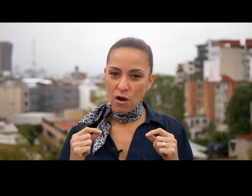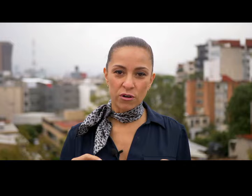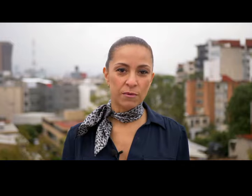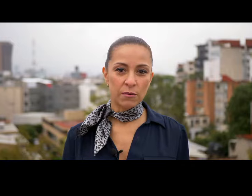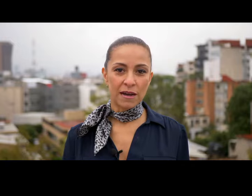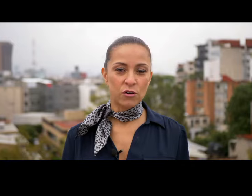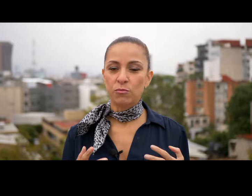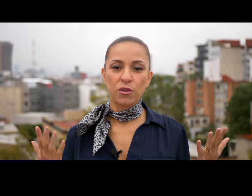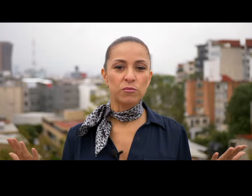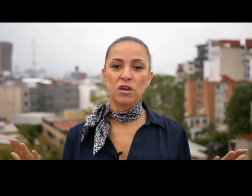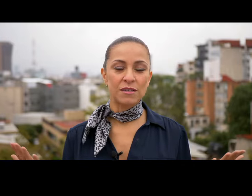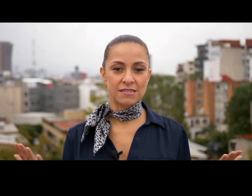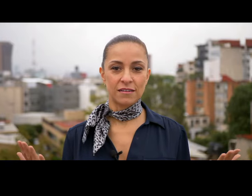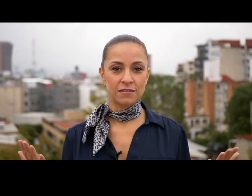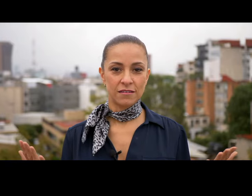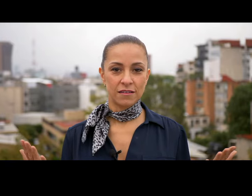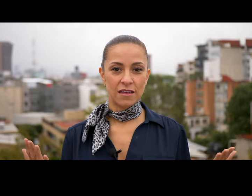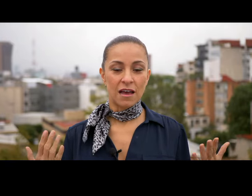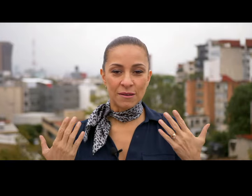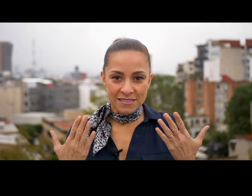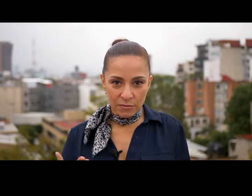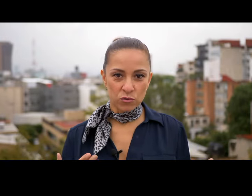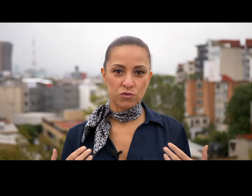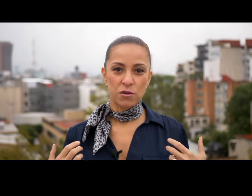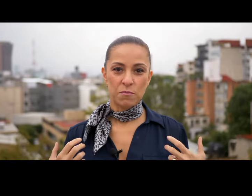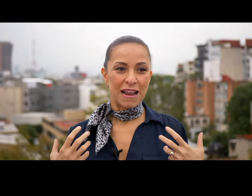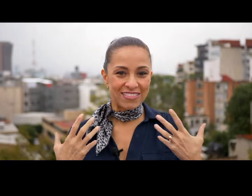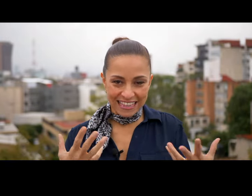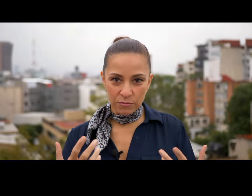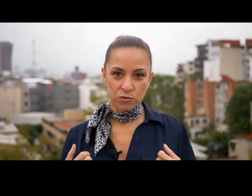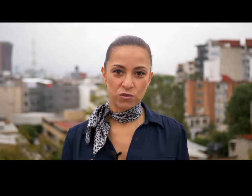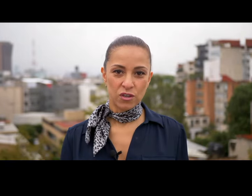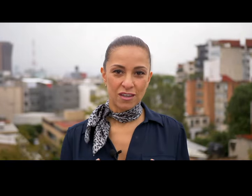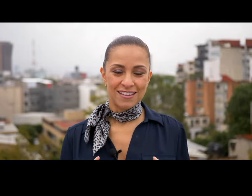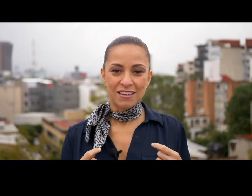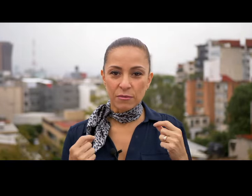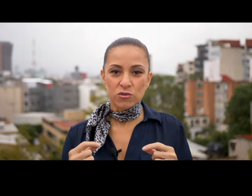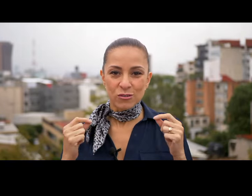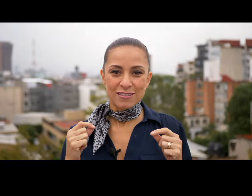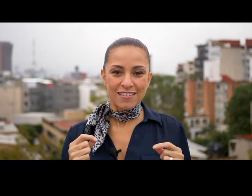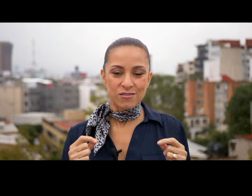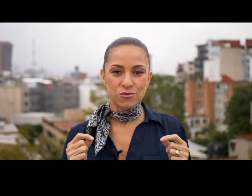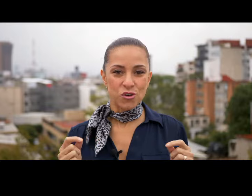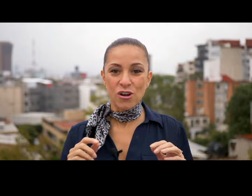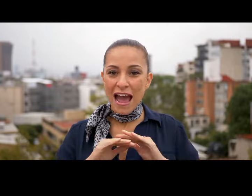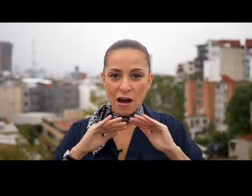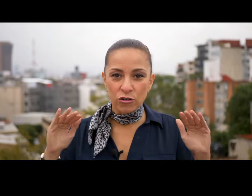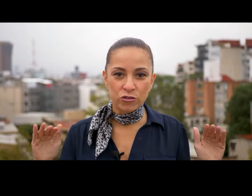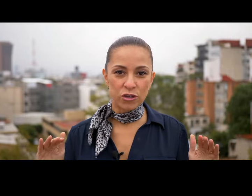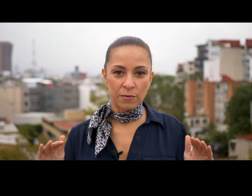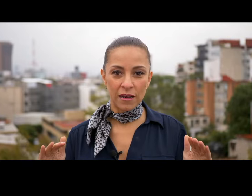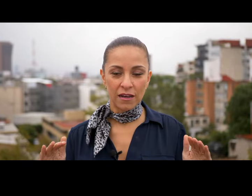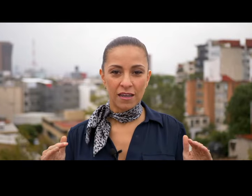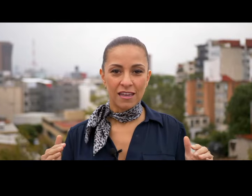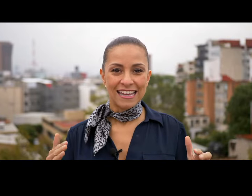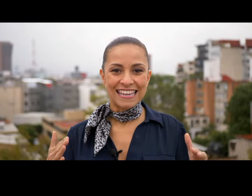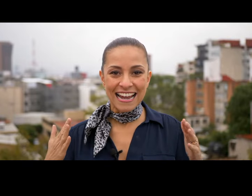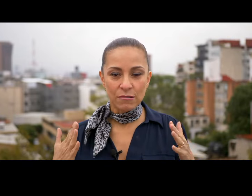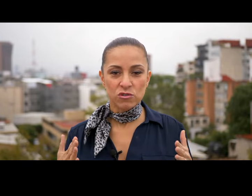discusión a un nivel bajo, no podemos avanzar. Avancemos, platiquemos, llevemos nuestra discusión a otro